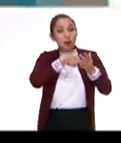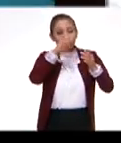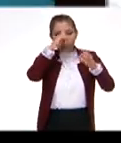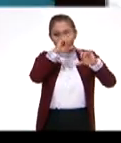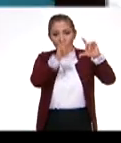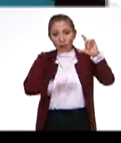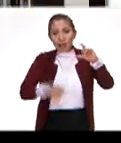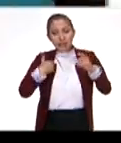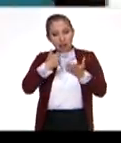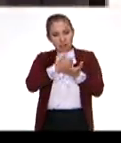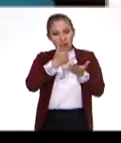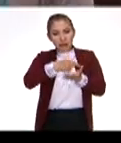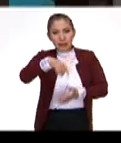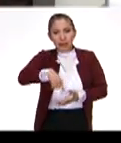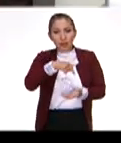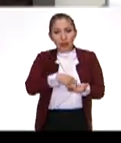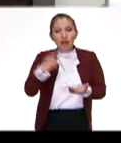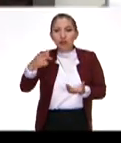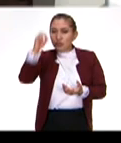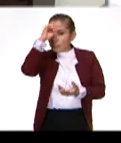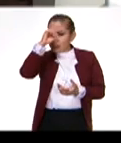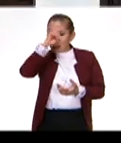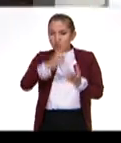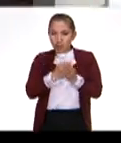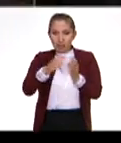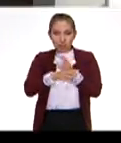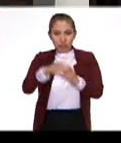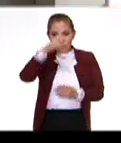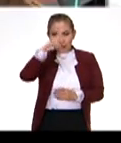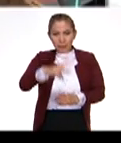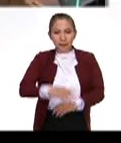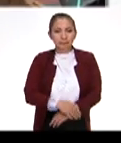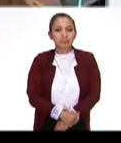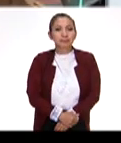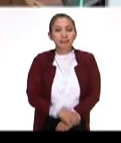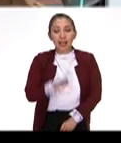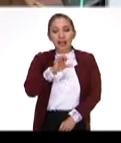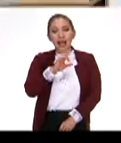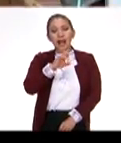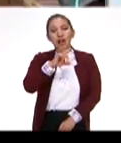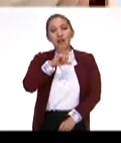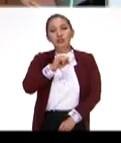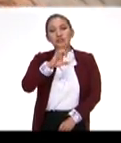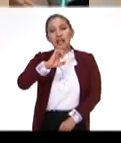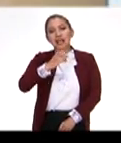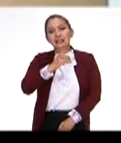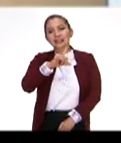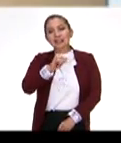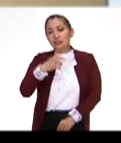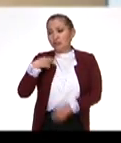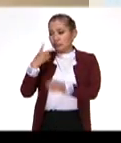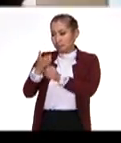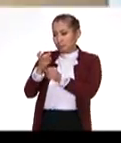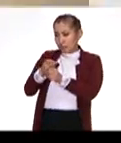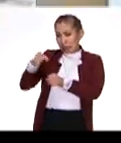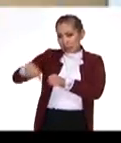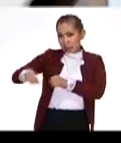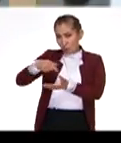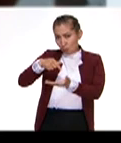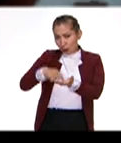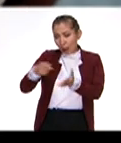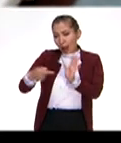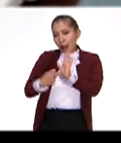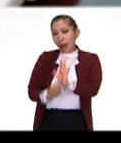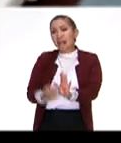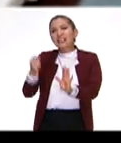frecuente de Cuenta Conmigo, con sus comentarios en Novedad de la Patria. Carlos Sánchez nos presenta como invitado en este programa